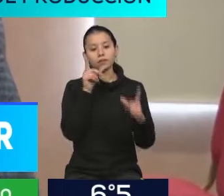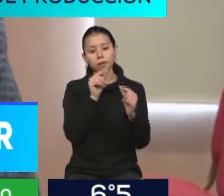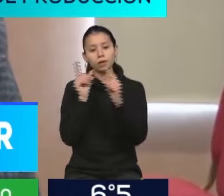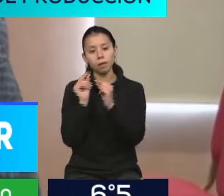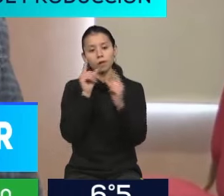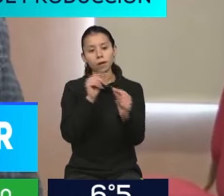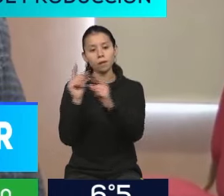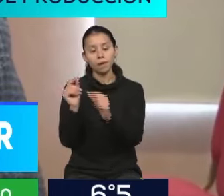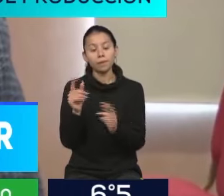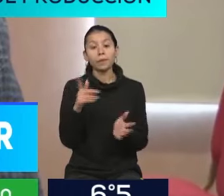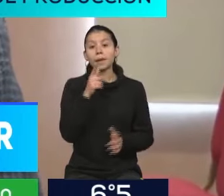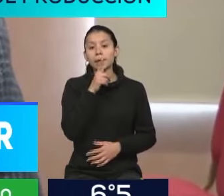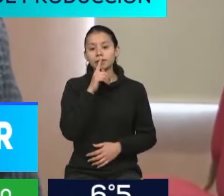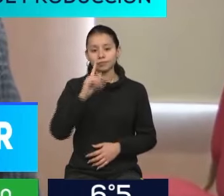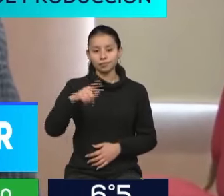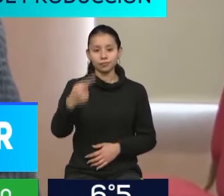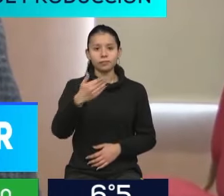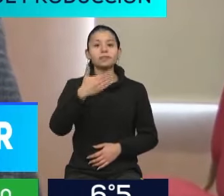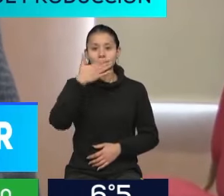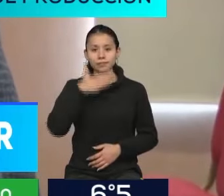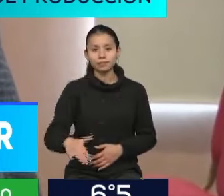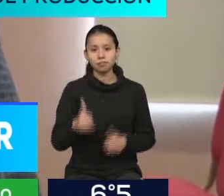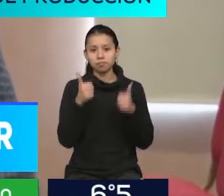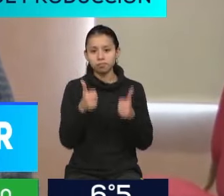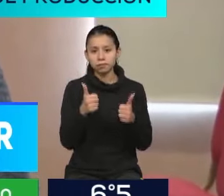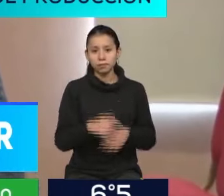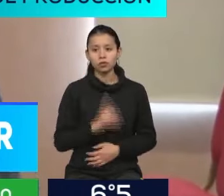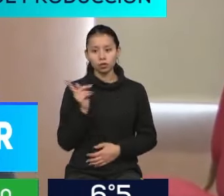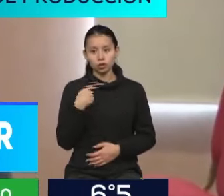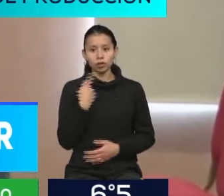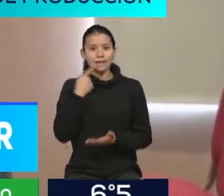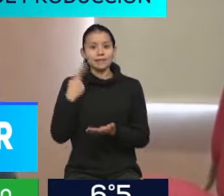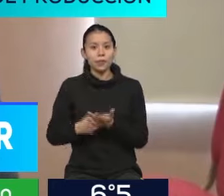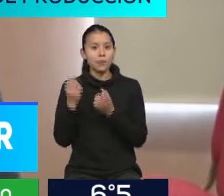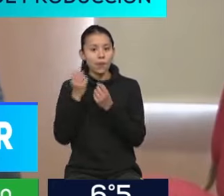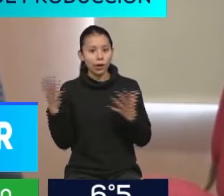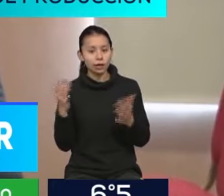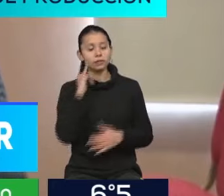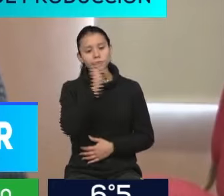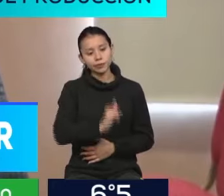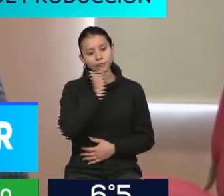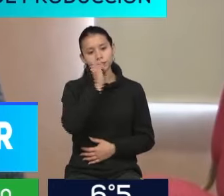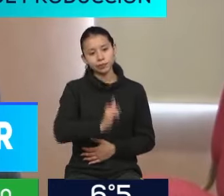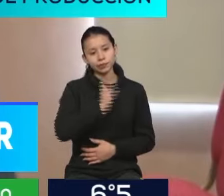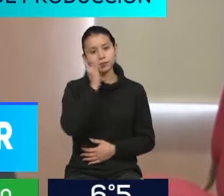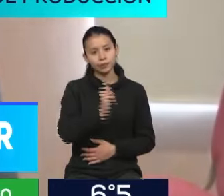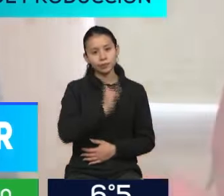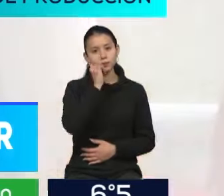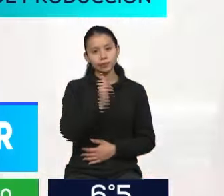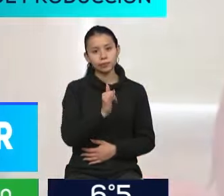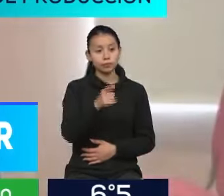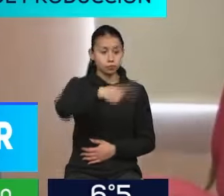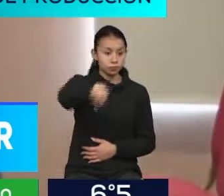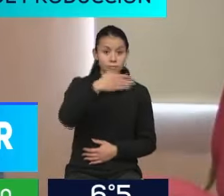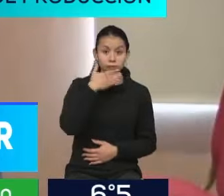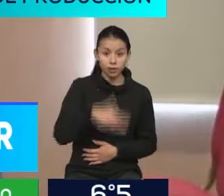buen entendimiento. Hemos explicado por qué tomamos la decisión, por qué fue intempestiva, lo han entendido.